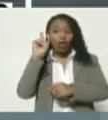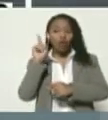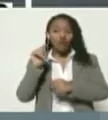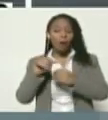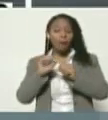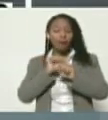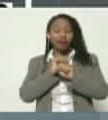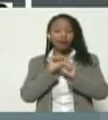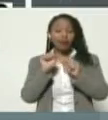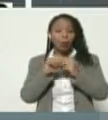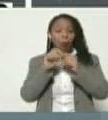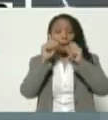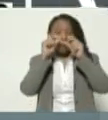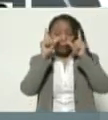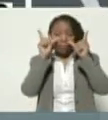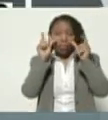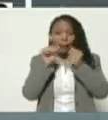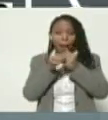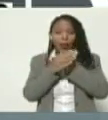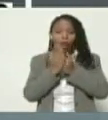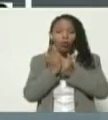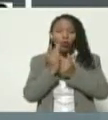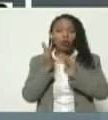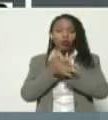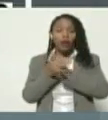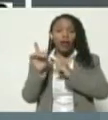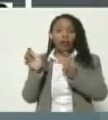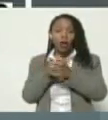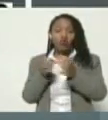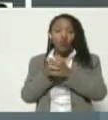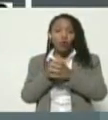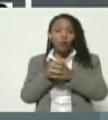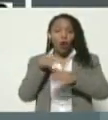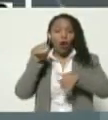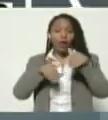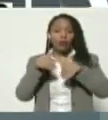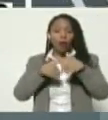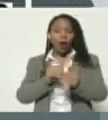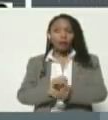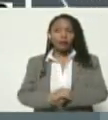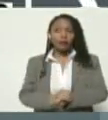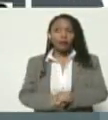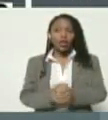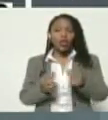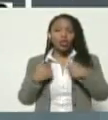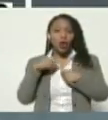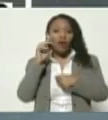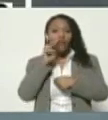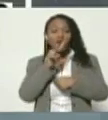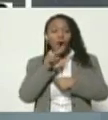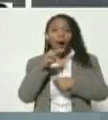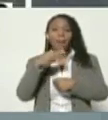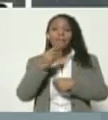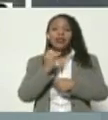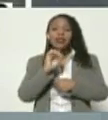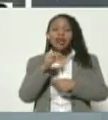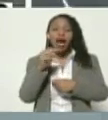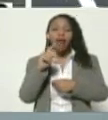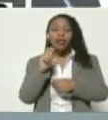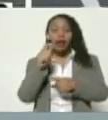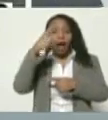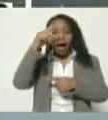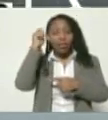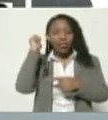toda esa comisión electoral que está ahí. Ahí está la comisión electoral. Ahí veo a Eduardo Piñate, Tania Díaz,